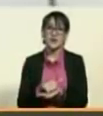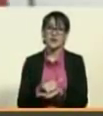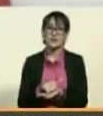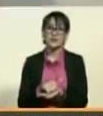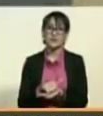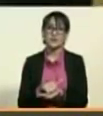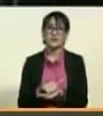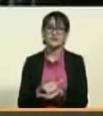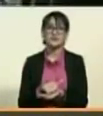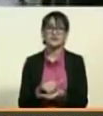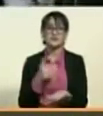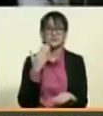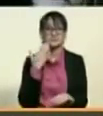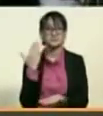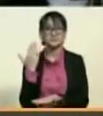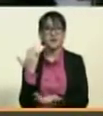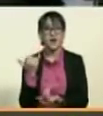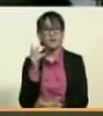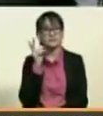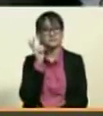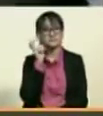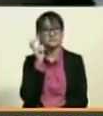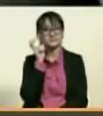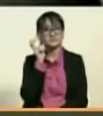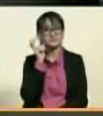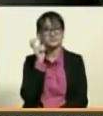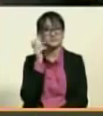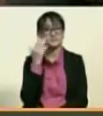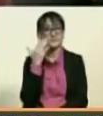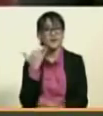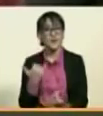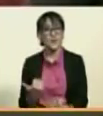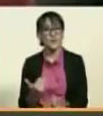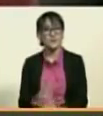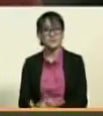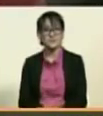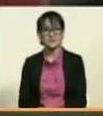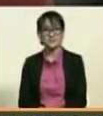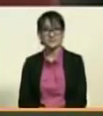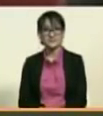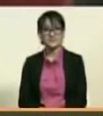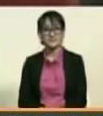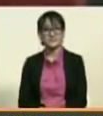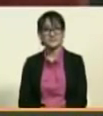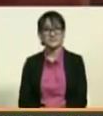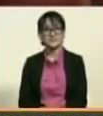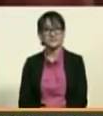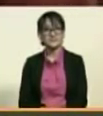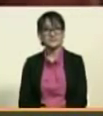de Navío Antonio. Y vamos a escuchar parte del sonido ambiente que se vive a esta hora.